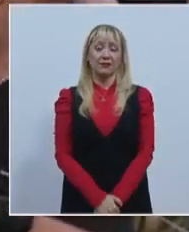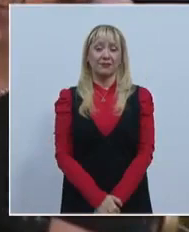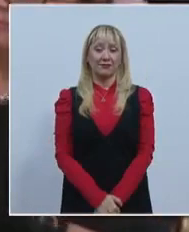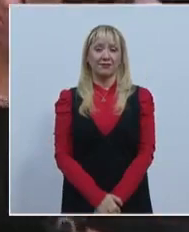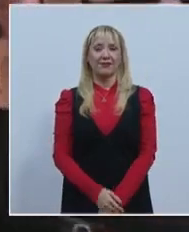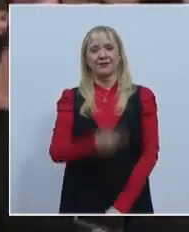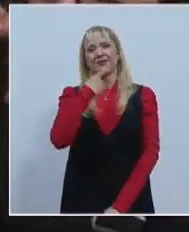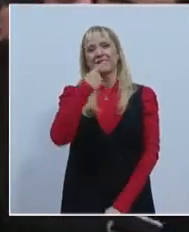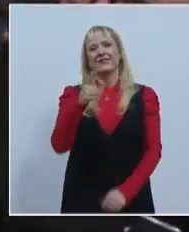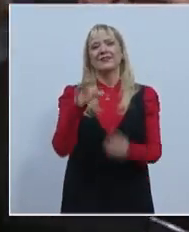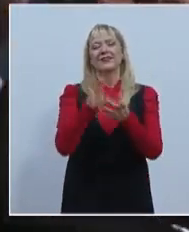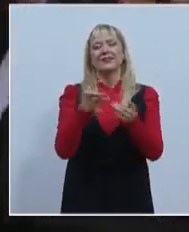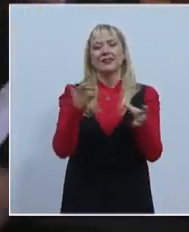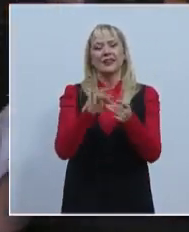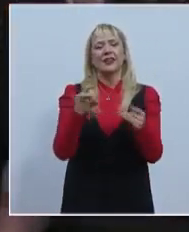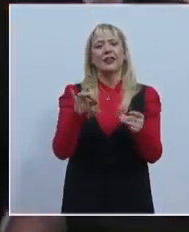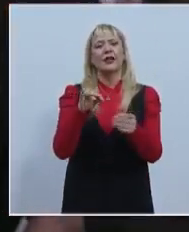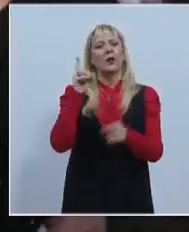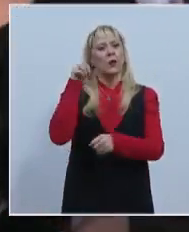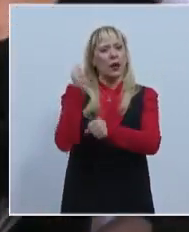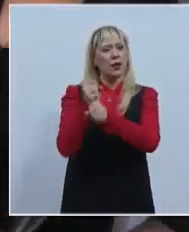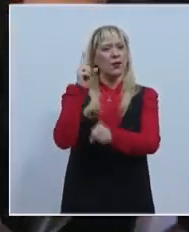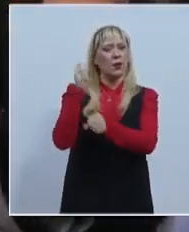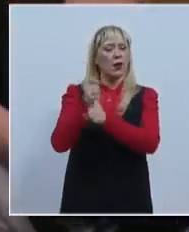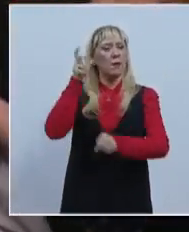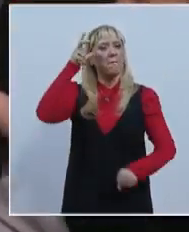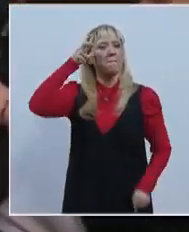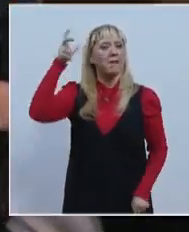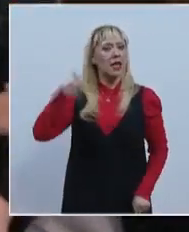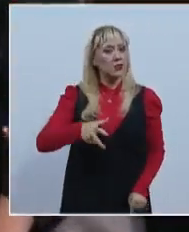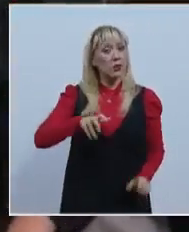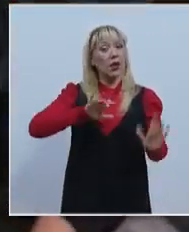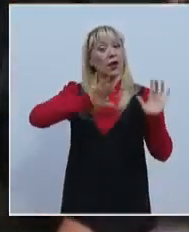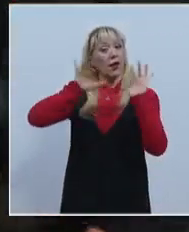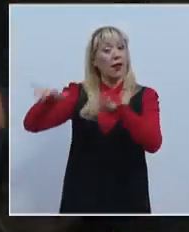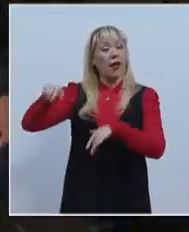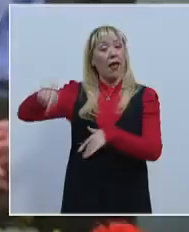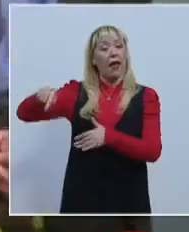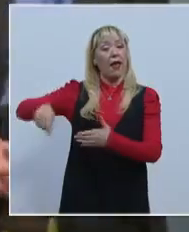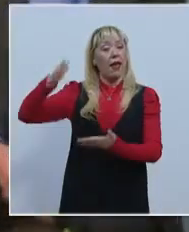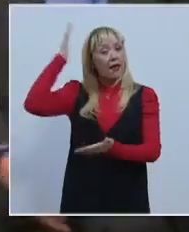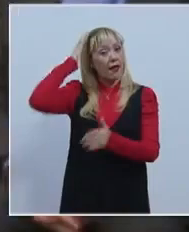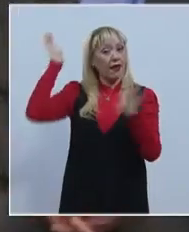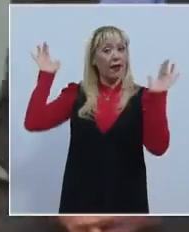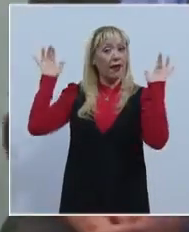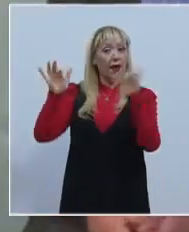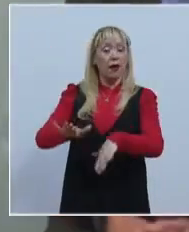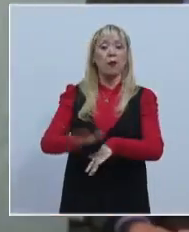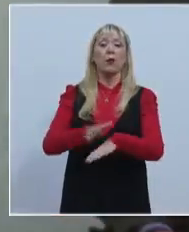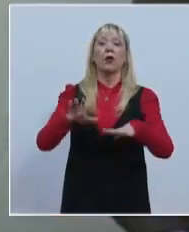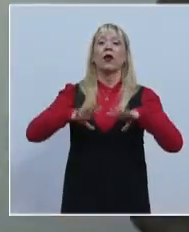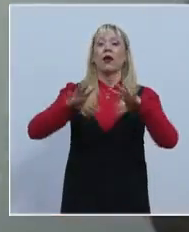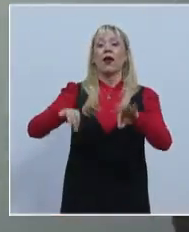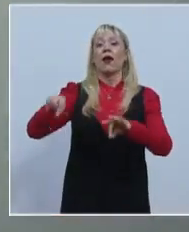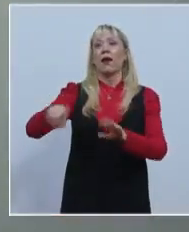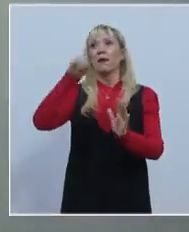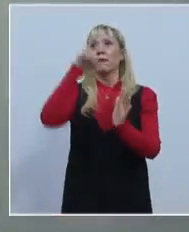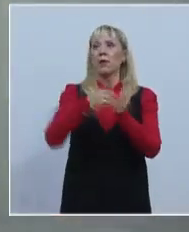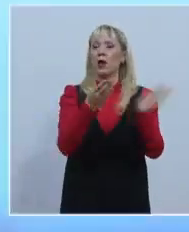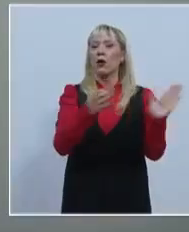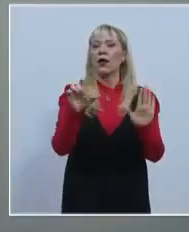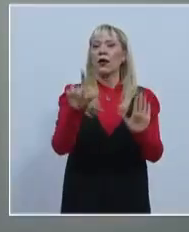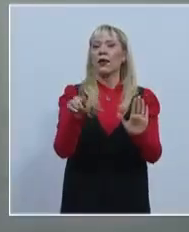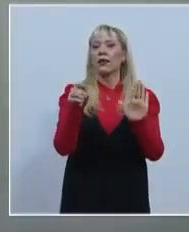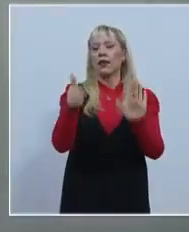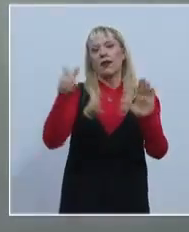Oscar, comentarte que año con año Pachuca Hidalgo es la sede de este encuentro nacional, pues aquí se instauró desde 1976